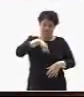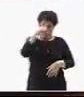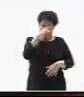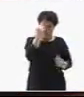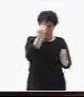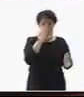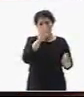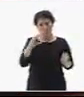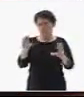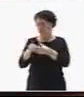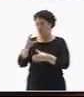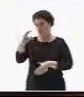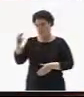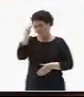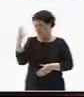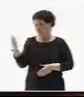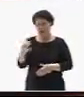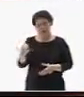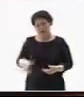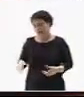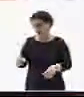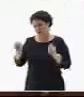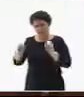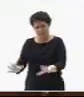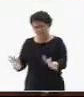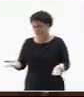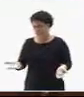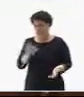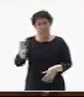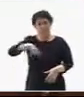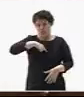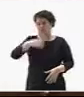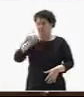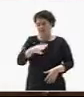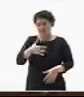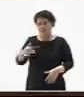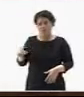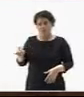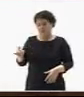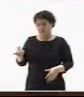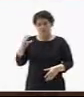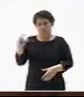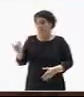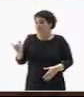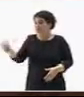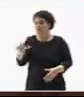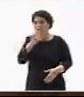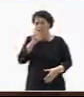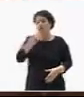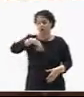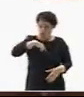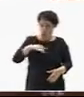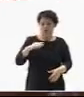Y queremos desalojar a coalición canaria sobre todo porque queremos a canarias. Muchas gracias.